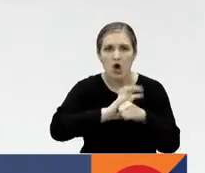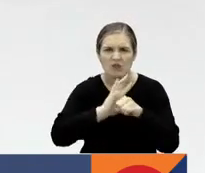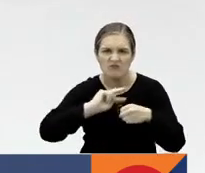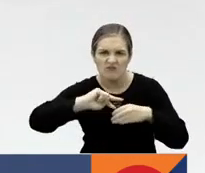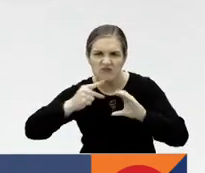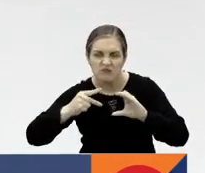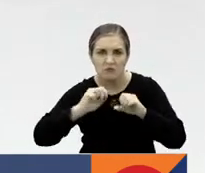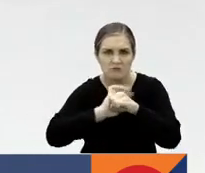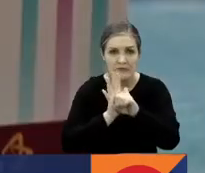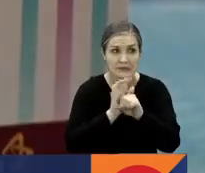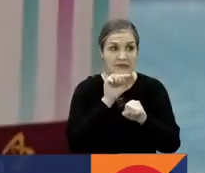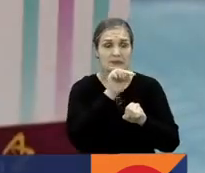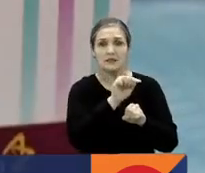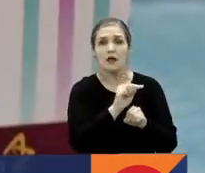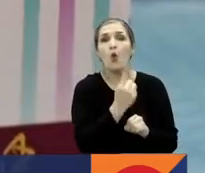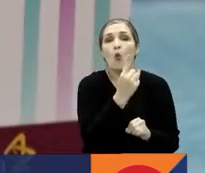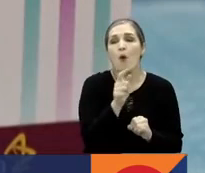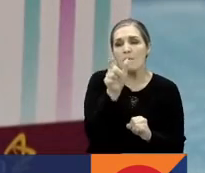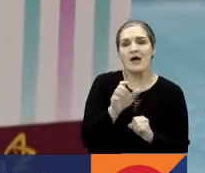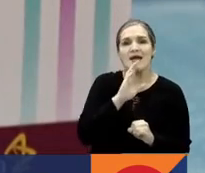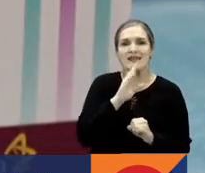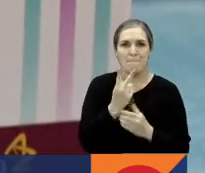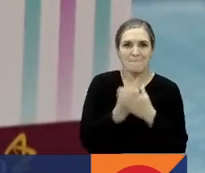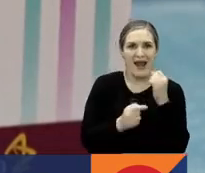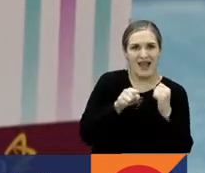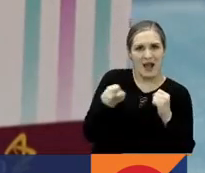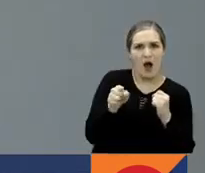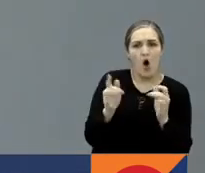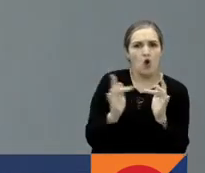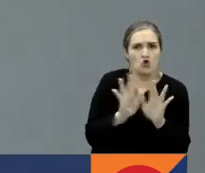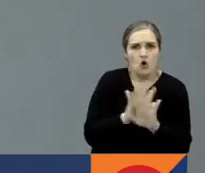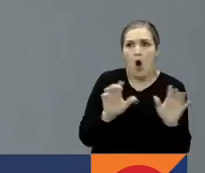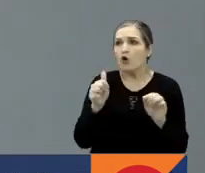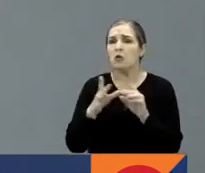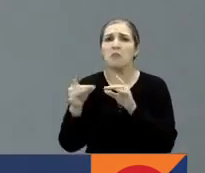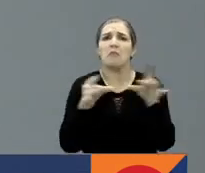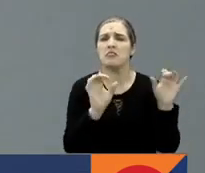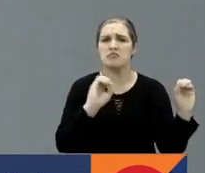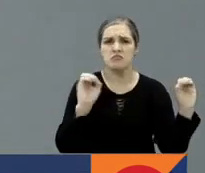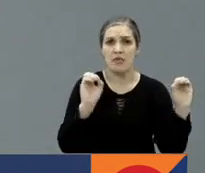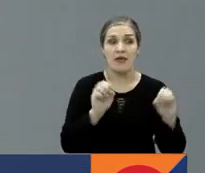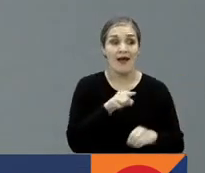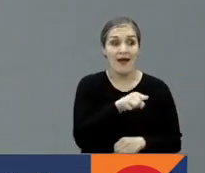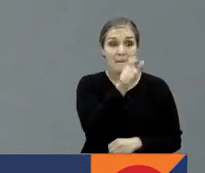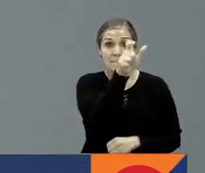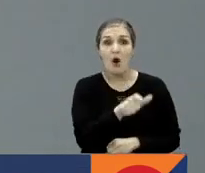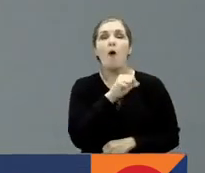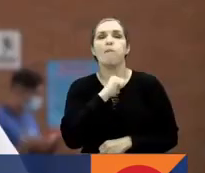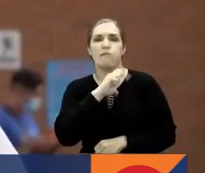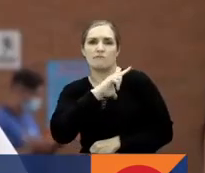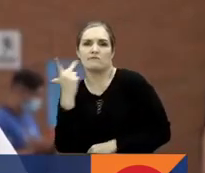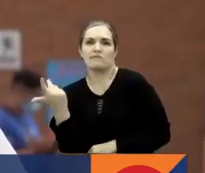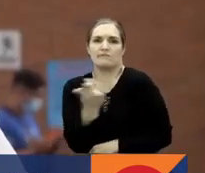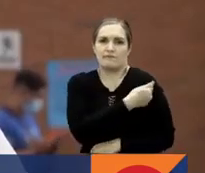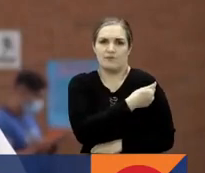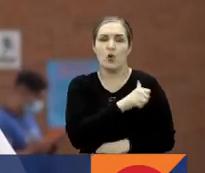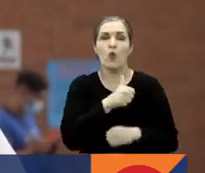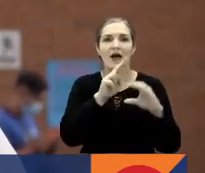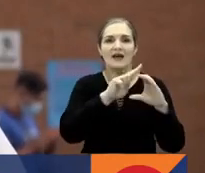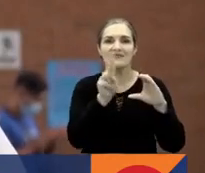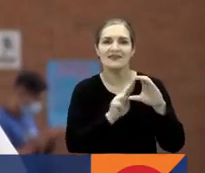contacto estrecho, que es su pareja. Se confirmó que la persona contaba con la primera dosis de la vacuna AstraZeneca, que ha mostrado en diferentes estudios científicos